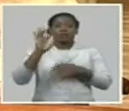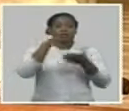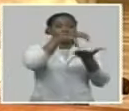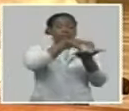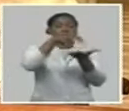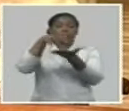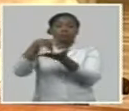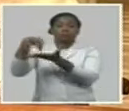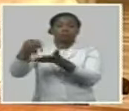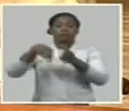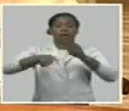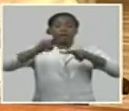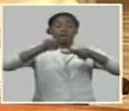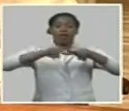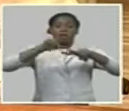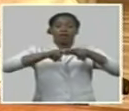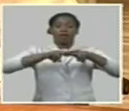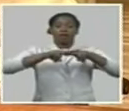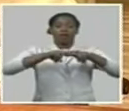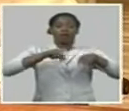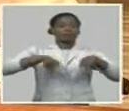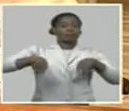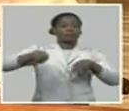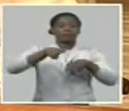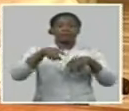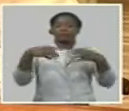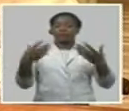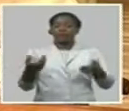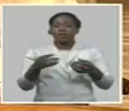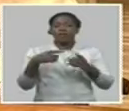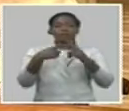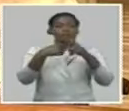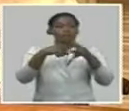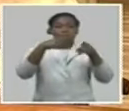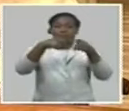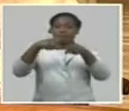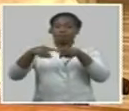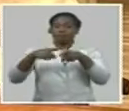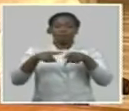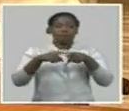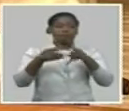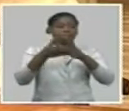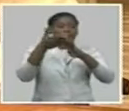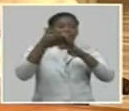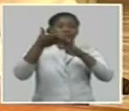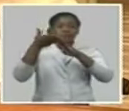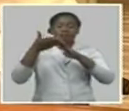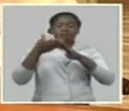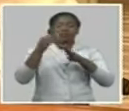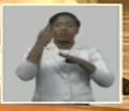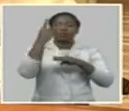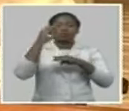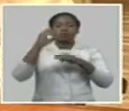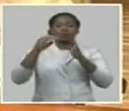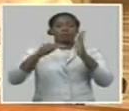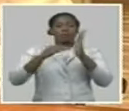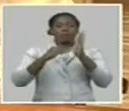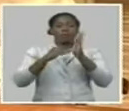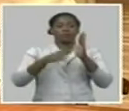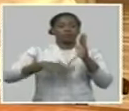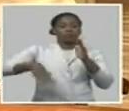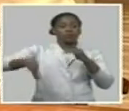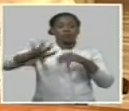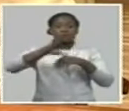capital para los cuales tenemos recursos para construir con la wing 90.000 y los vamos a asegurar toda la